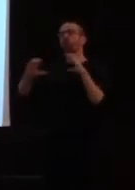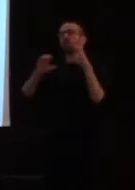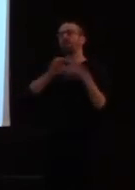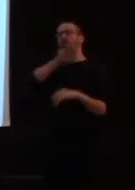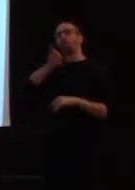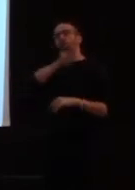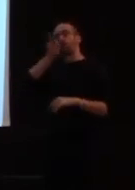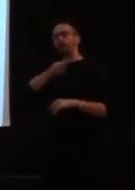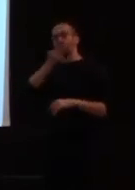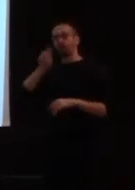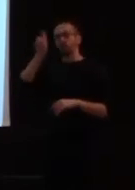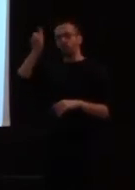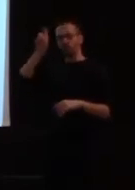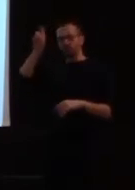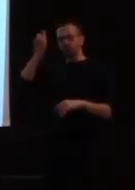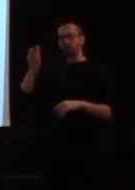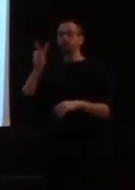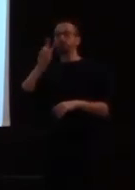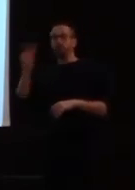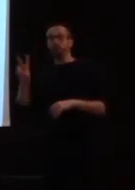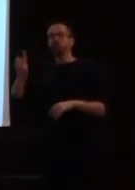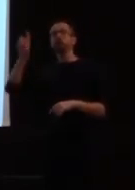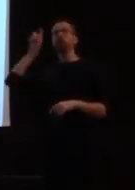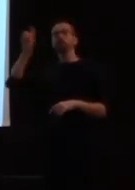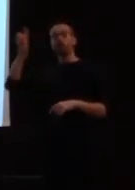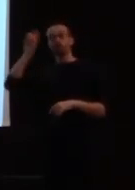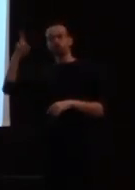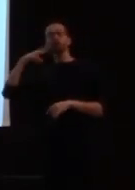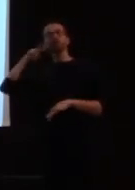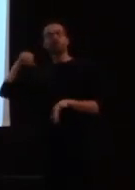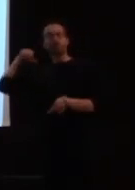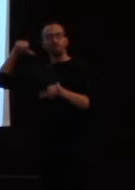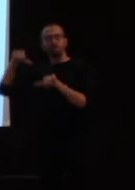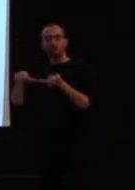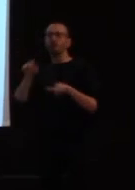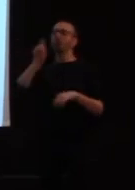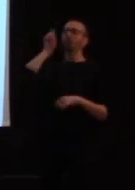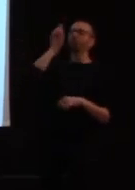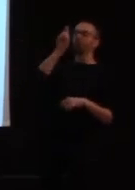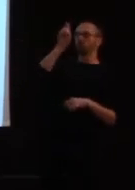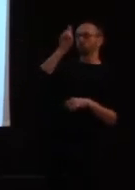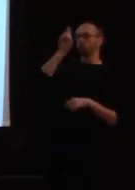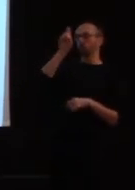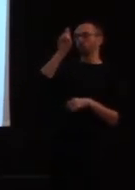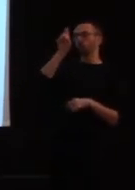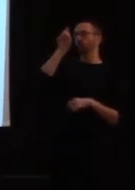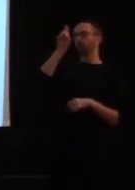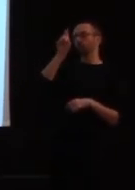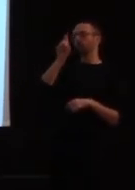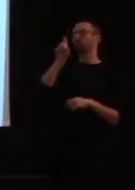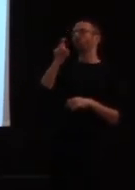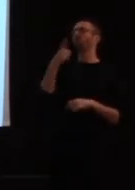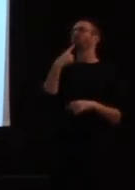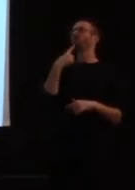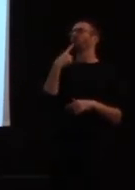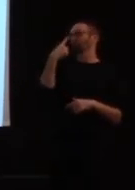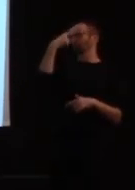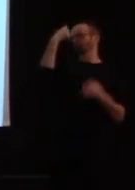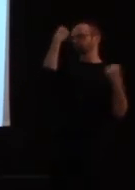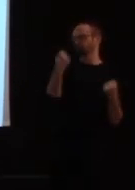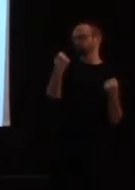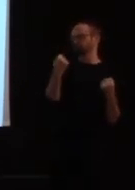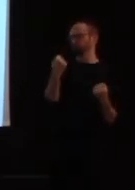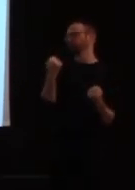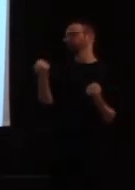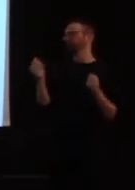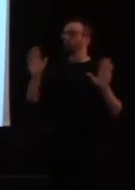ver la diferencia entre los profesores que tienen experiencia y los profesores que los alumnos consideran que son expertos.